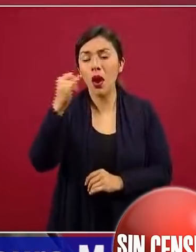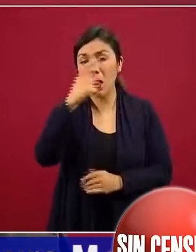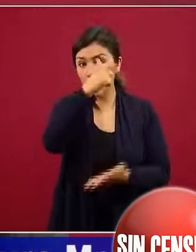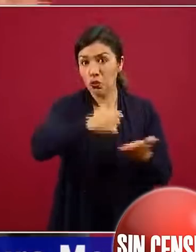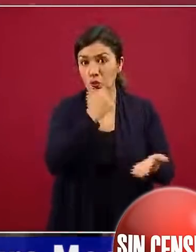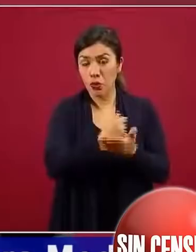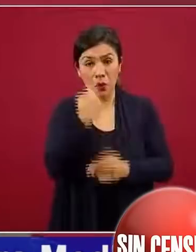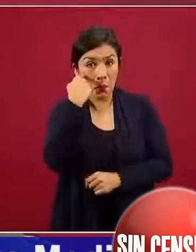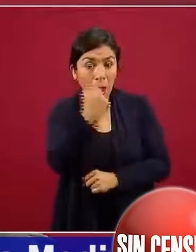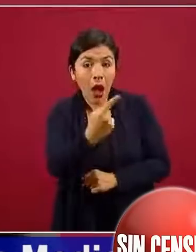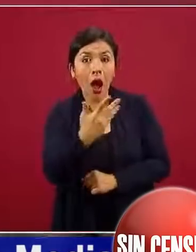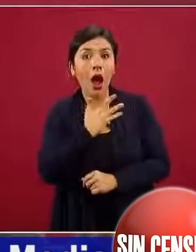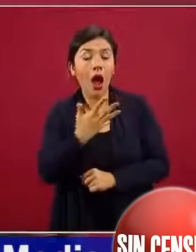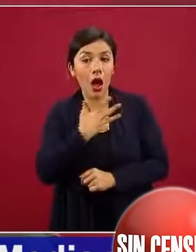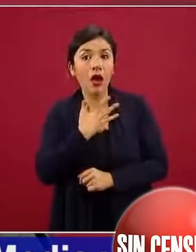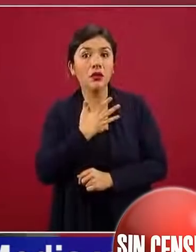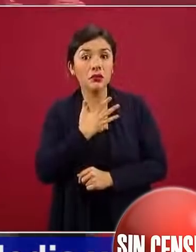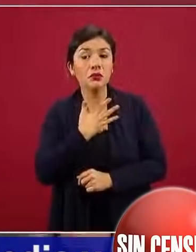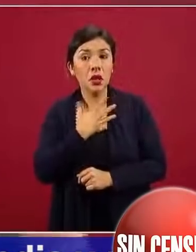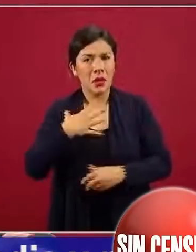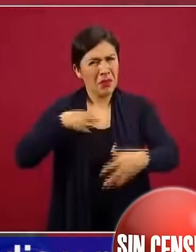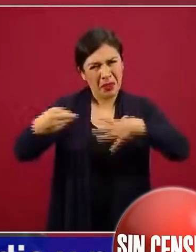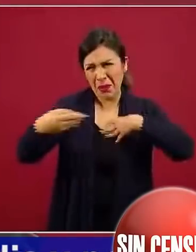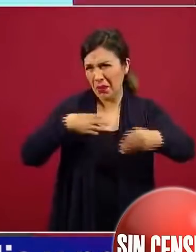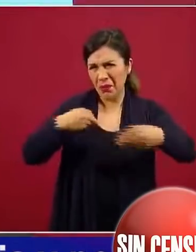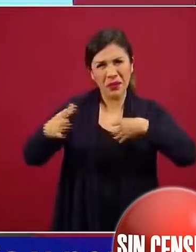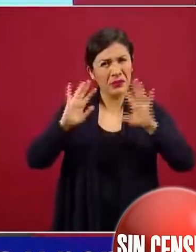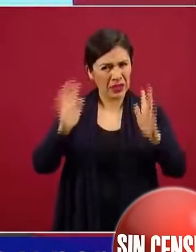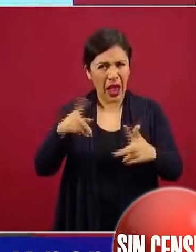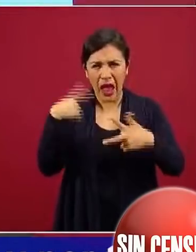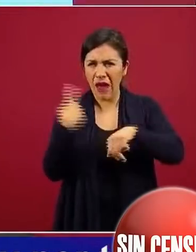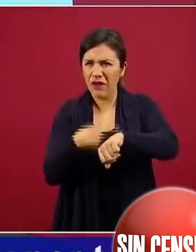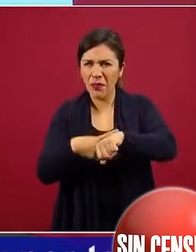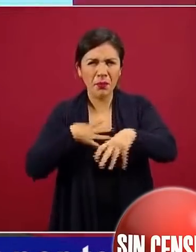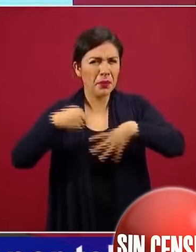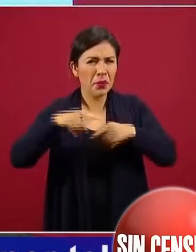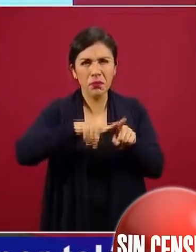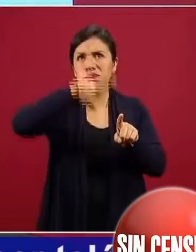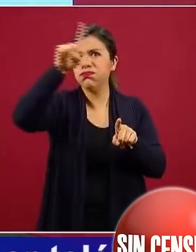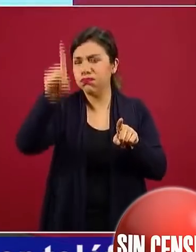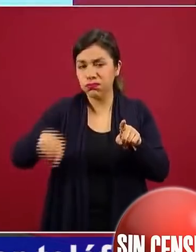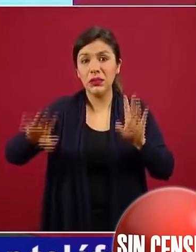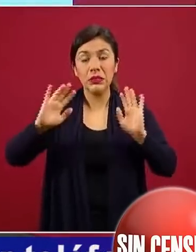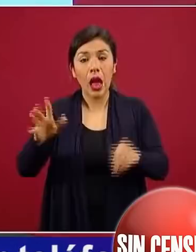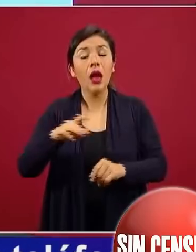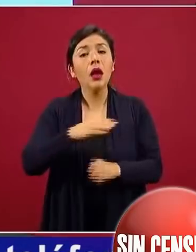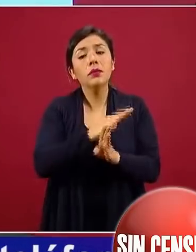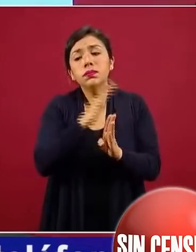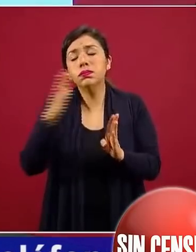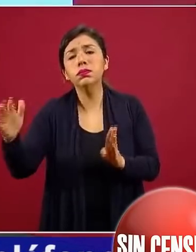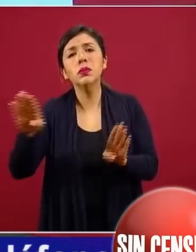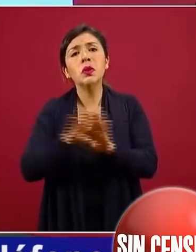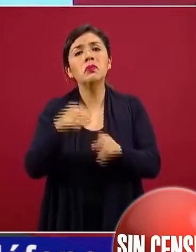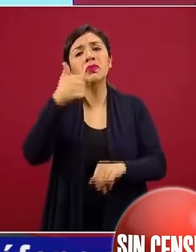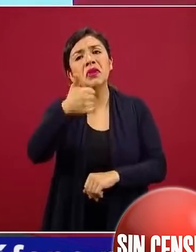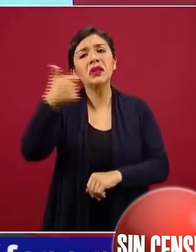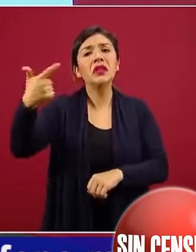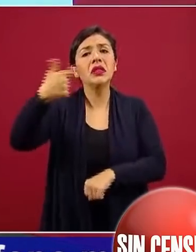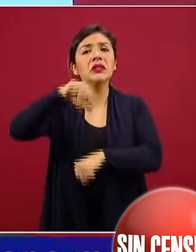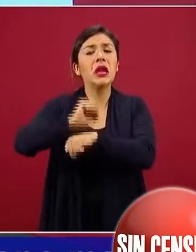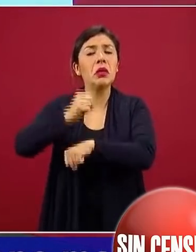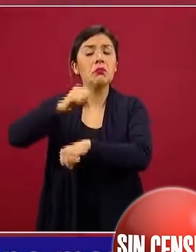que se produjo todo el proceso de la curva epidémica en aproximadamente 6 a 7